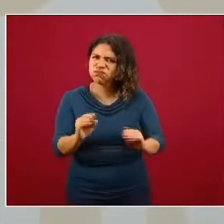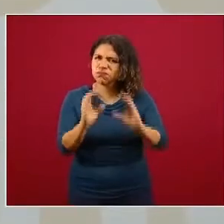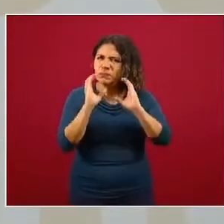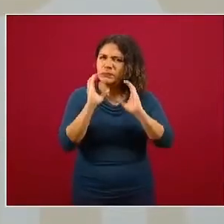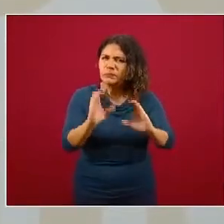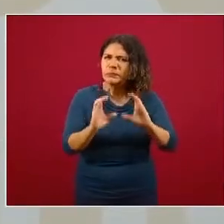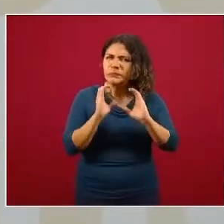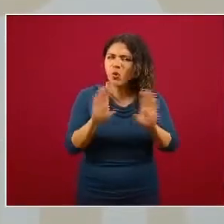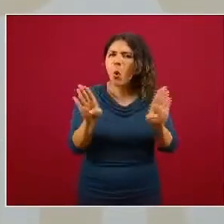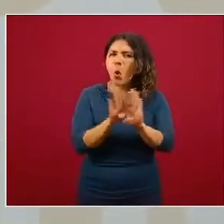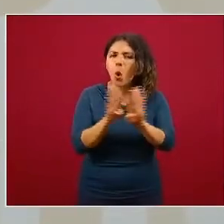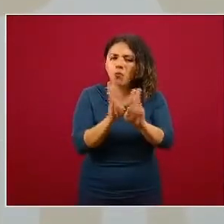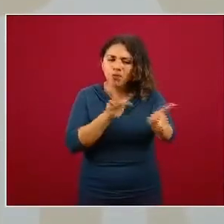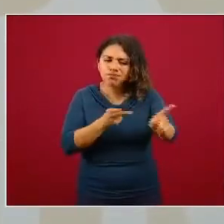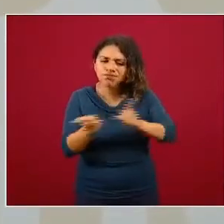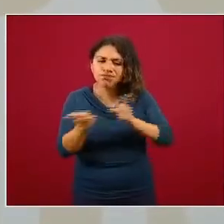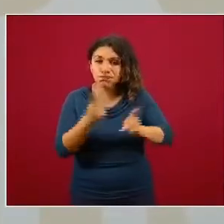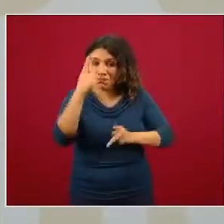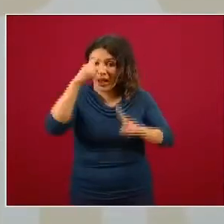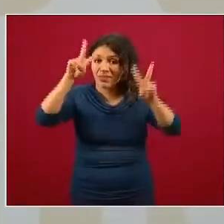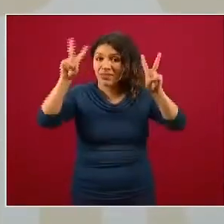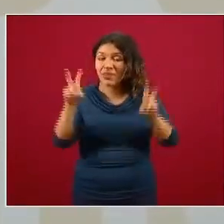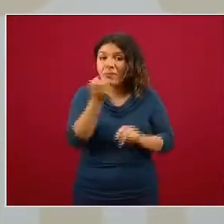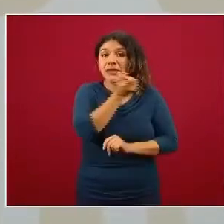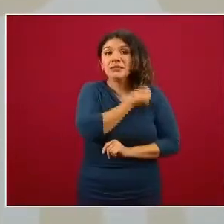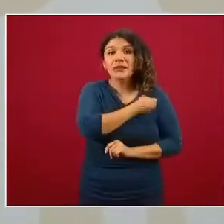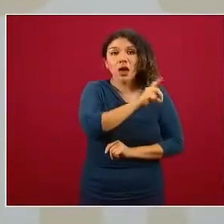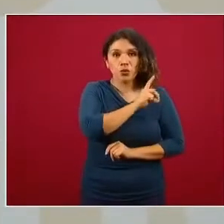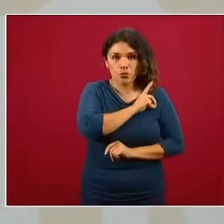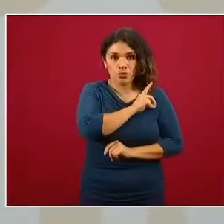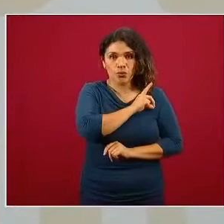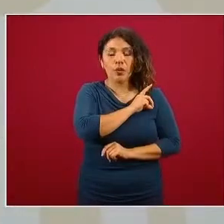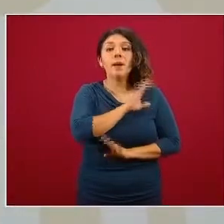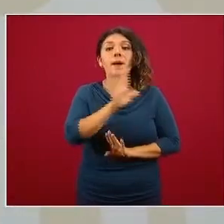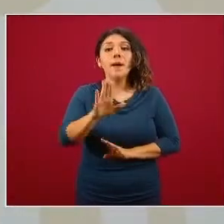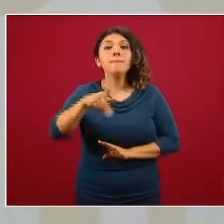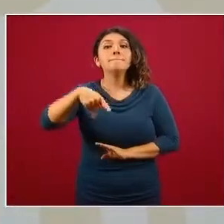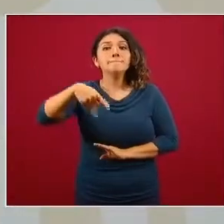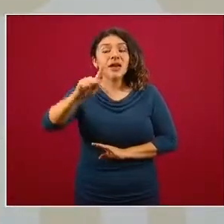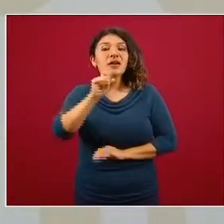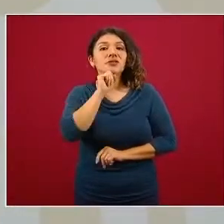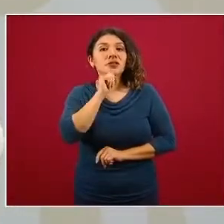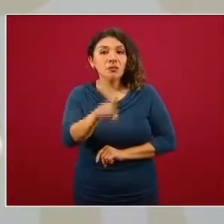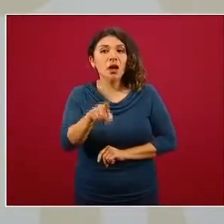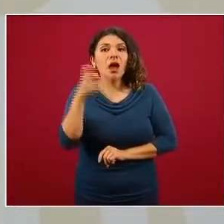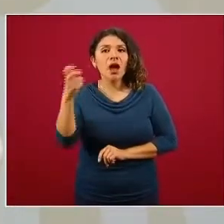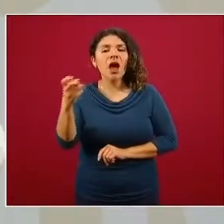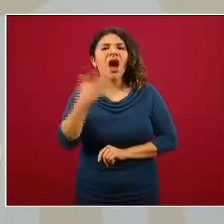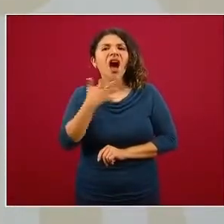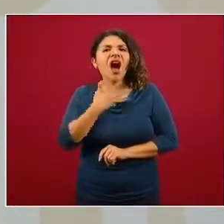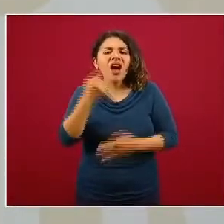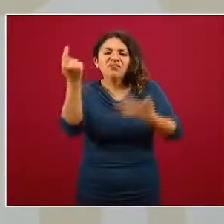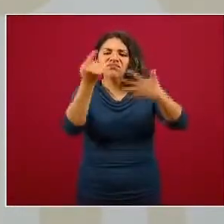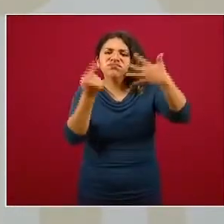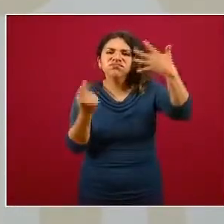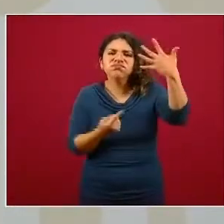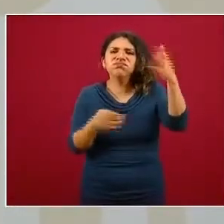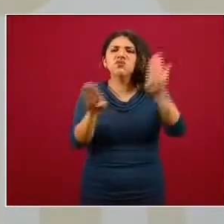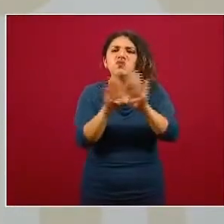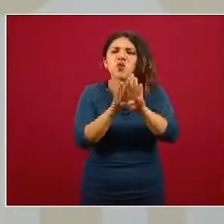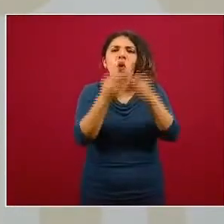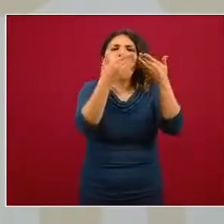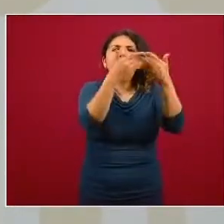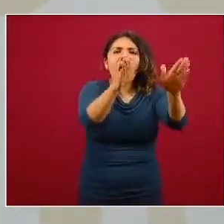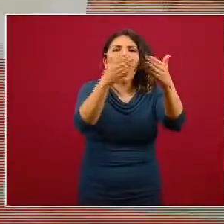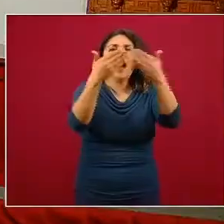cautela enorme respecto al tema de salud, pero al mismo tiempo una serie de esquemas de